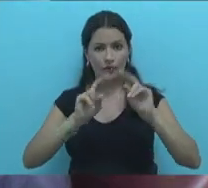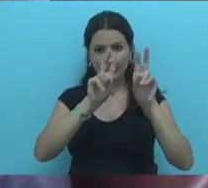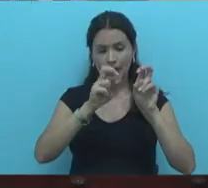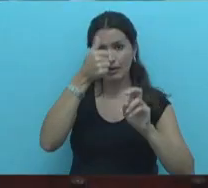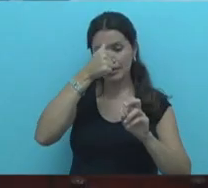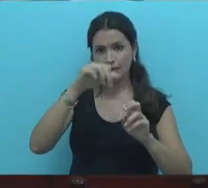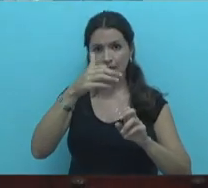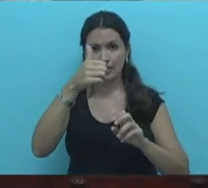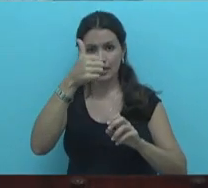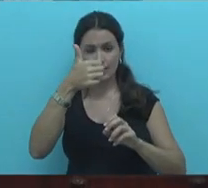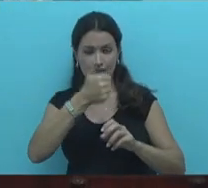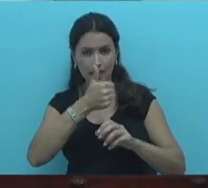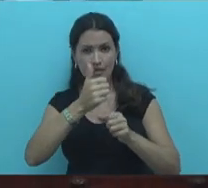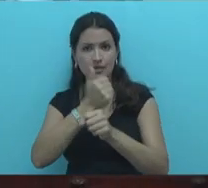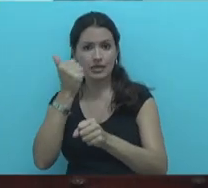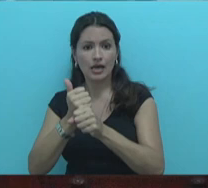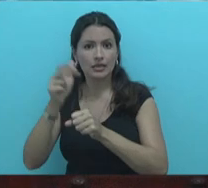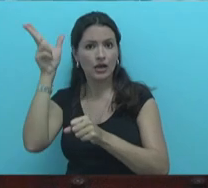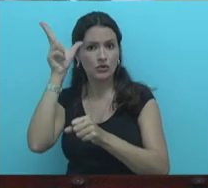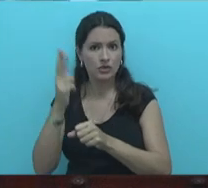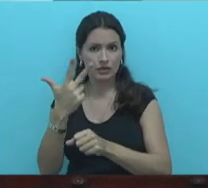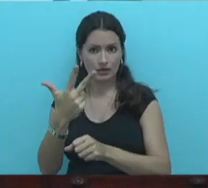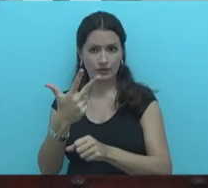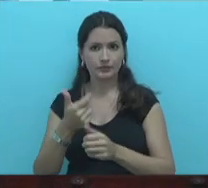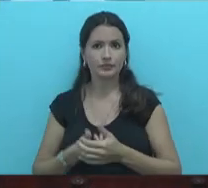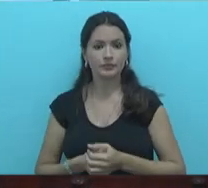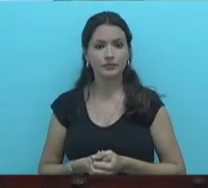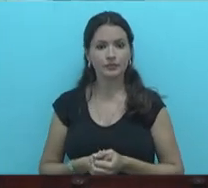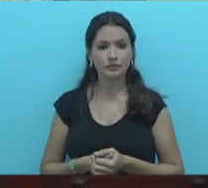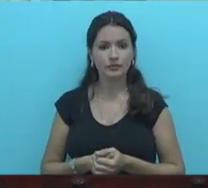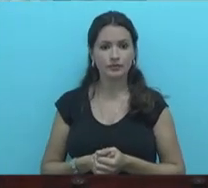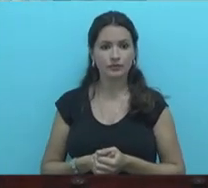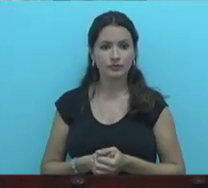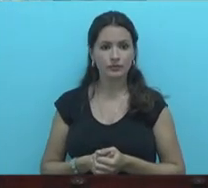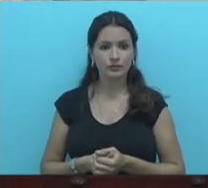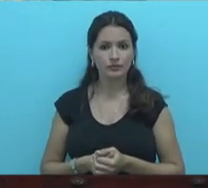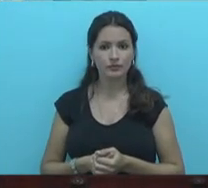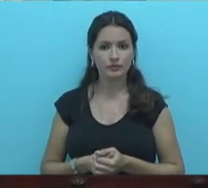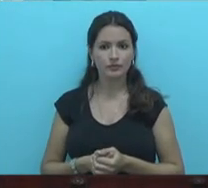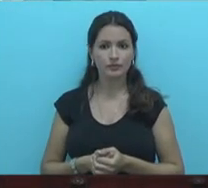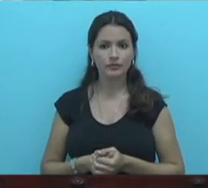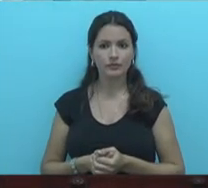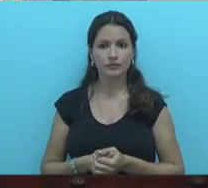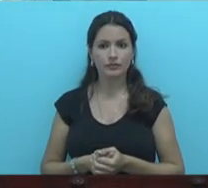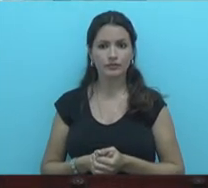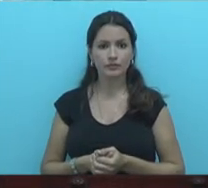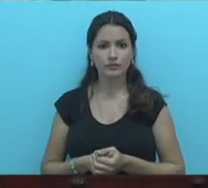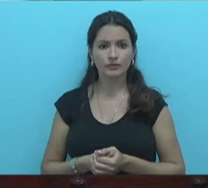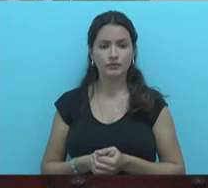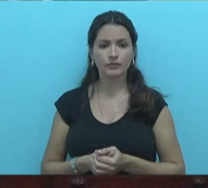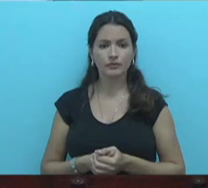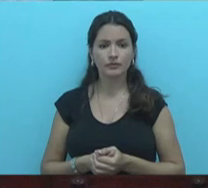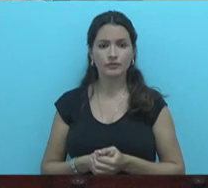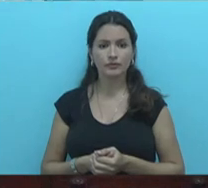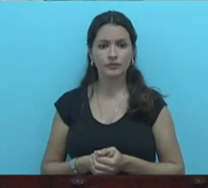66 al 83. Perdón, tengo el... Para tratamiento sobre tabla, diputada. El asunto 65 está reservado sobre tabla. Bien.